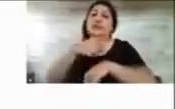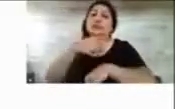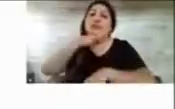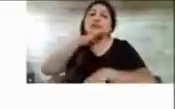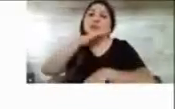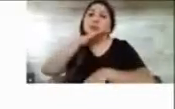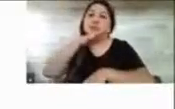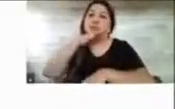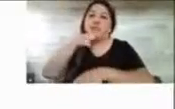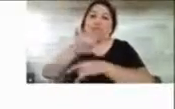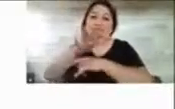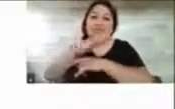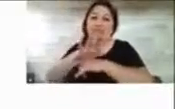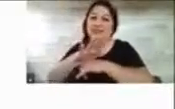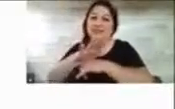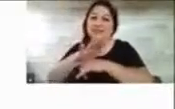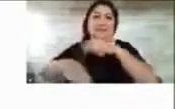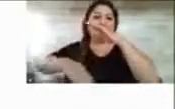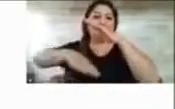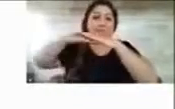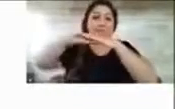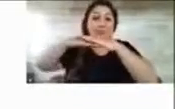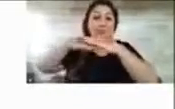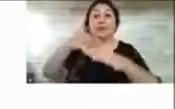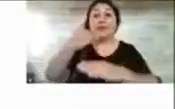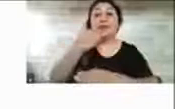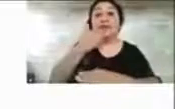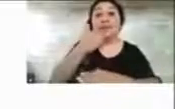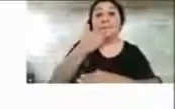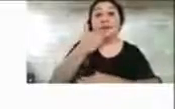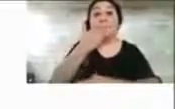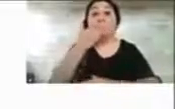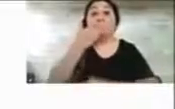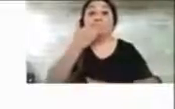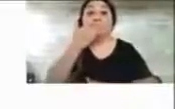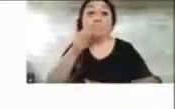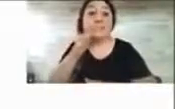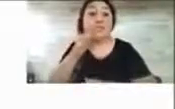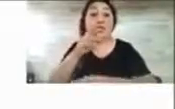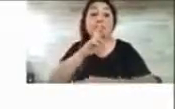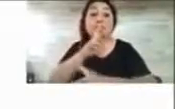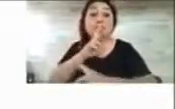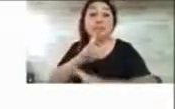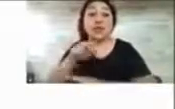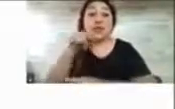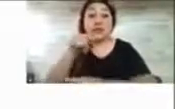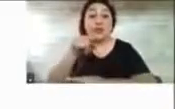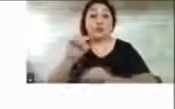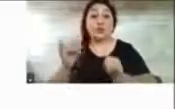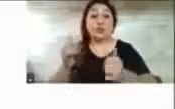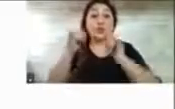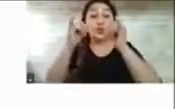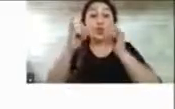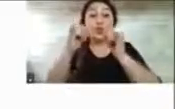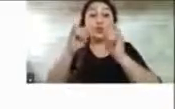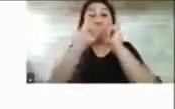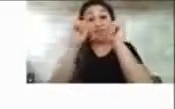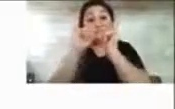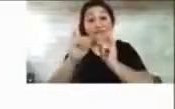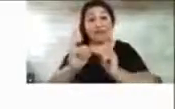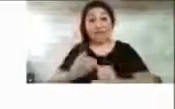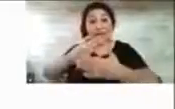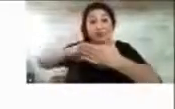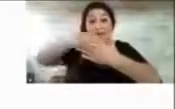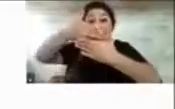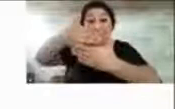un importante componente que se suele asociar a mejores efectos de GrafoGame es que dado el formato de computador y el